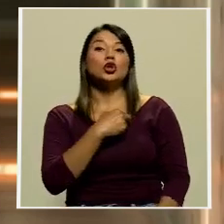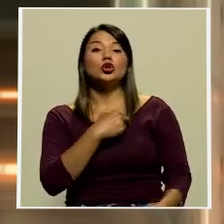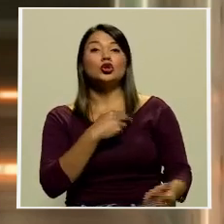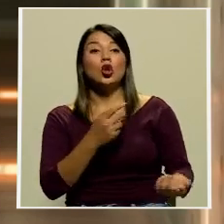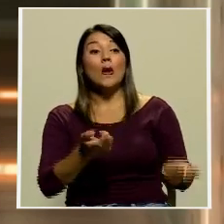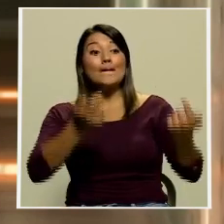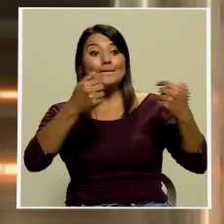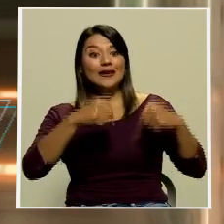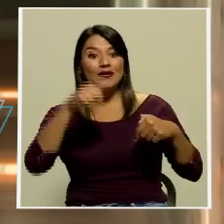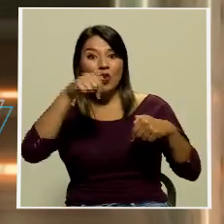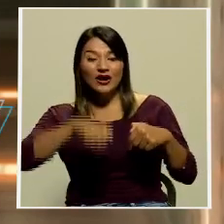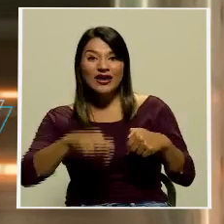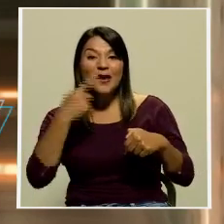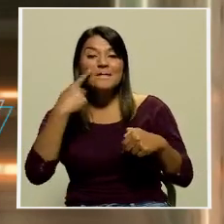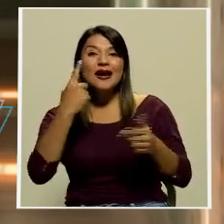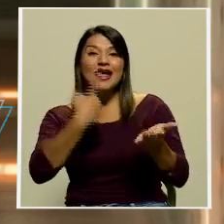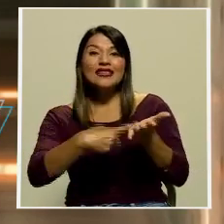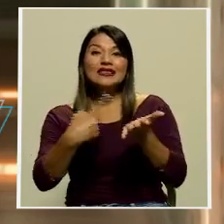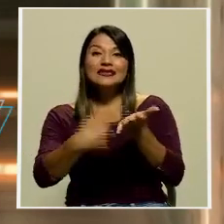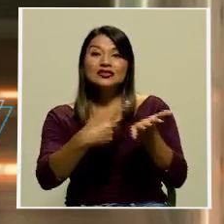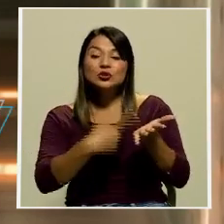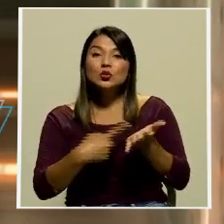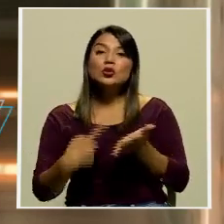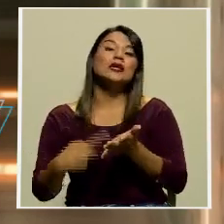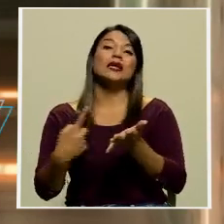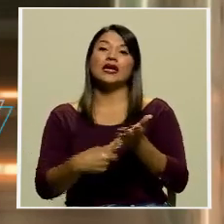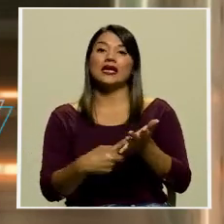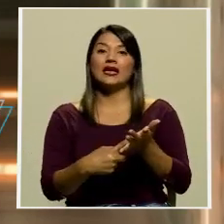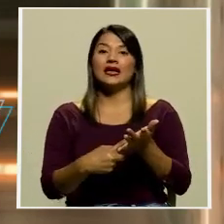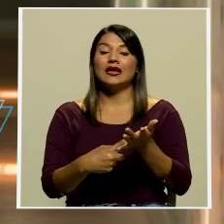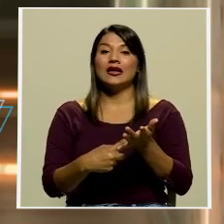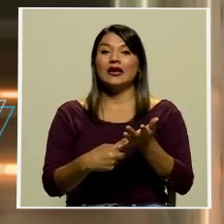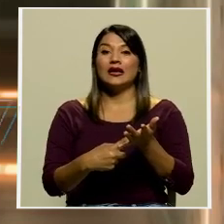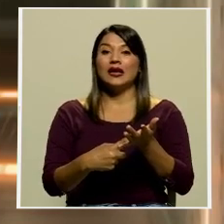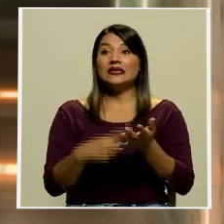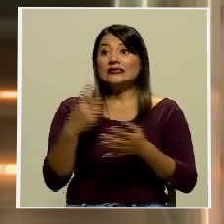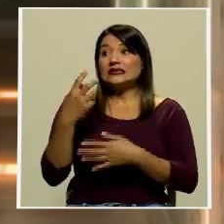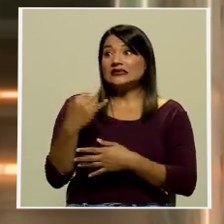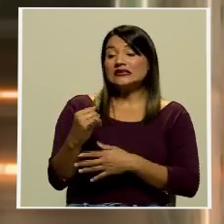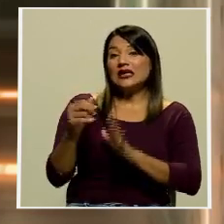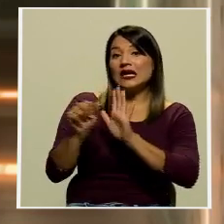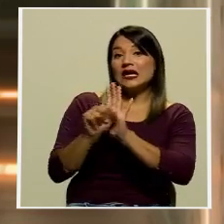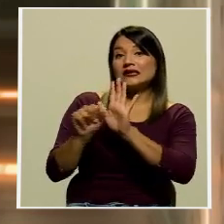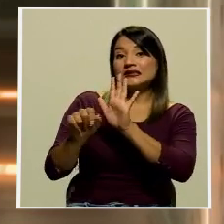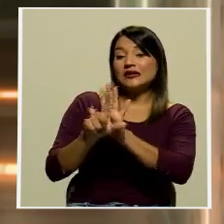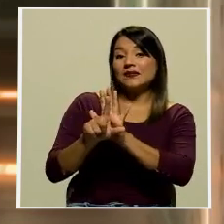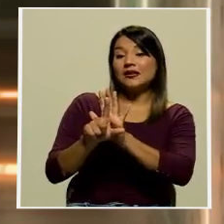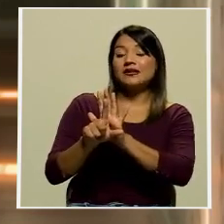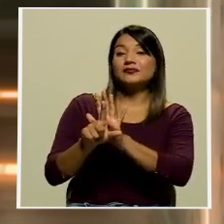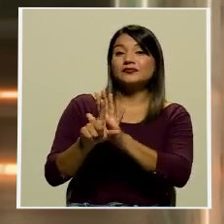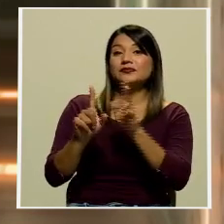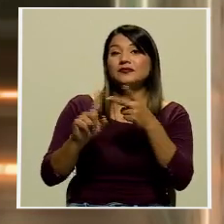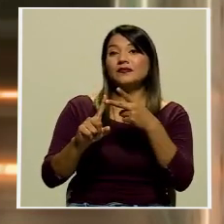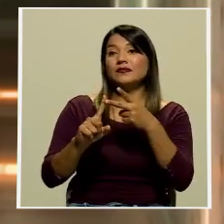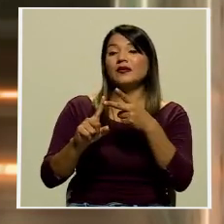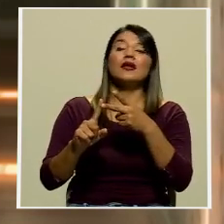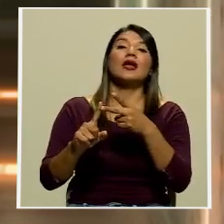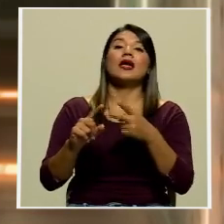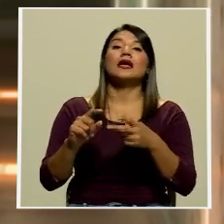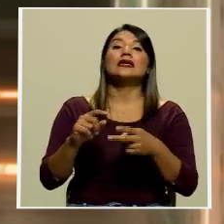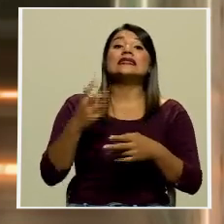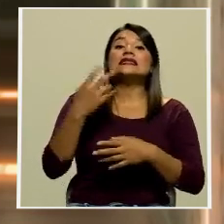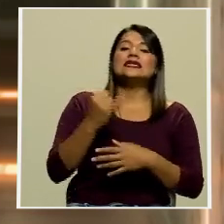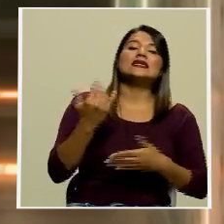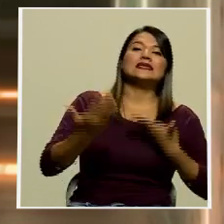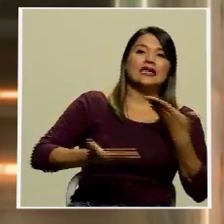una discusión de que el plenario legislativo le está diciendo y el servicios técnicos le está diciendo a